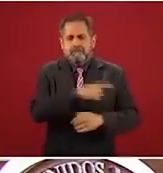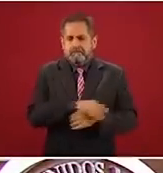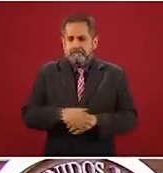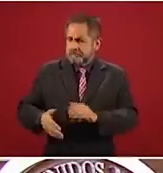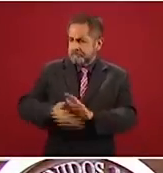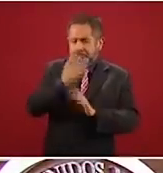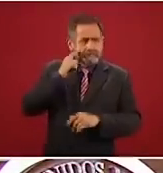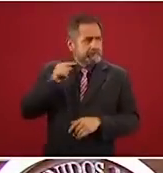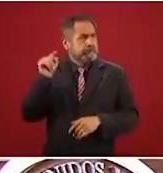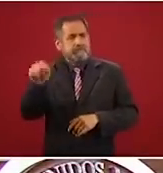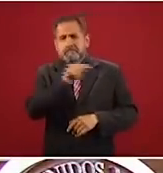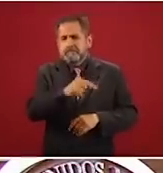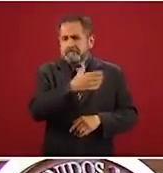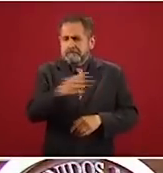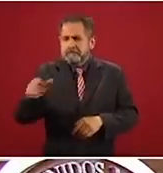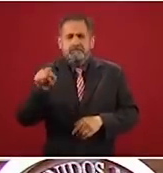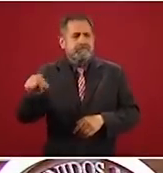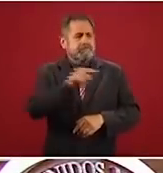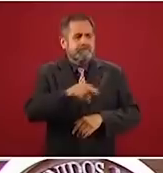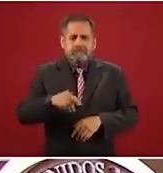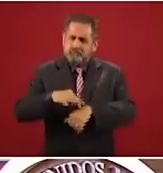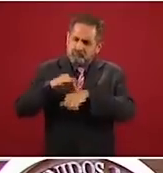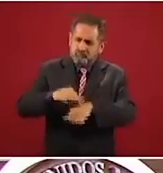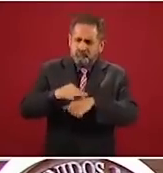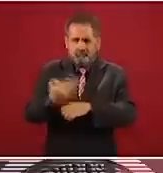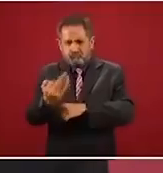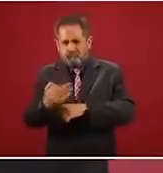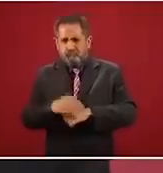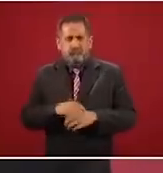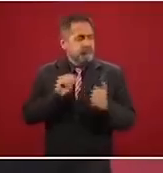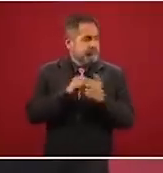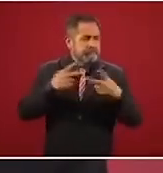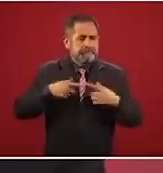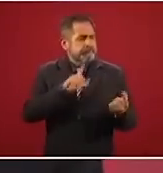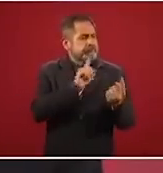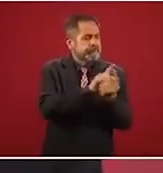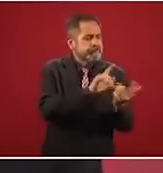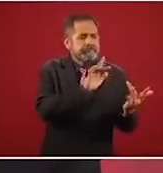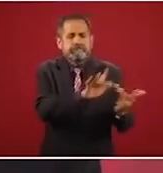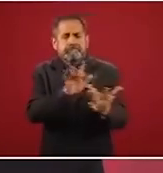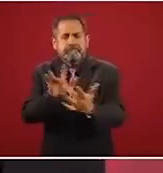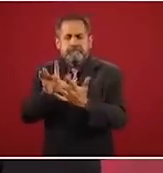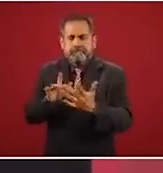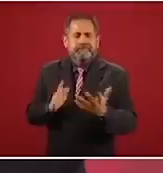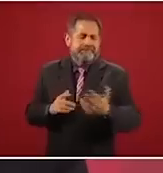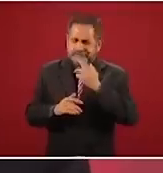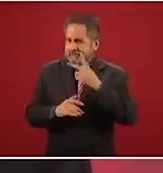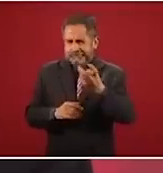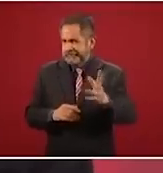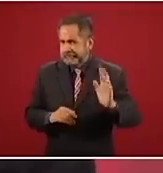vaya al campo, que se entre en comunicación con la gente. Ya está